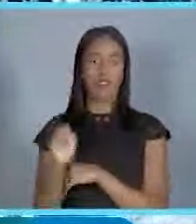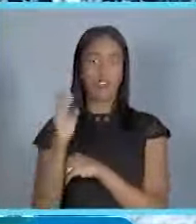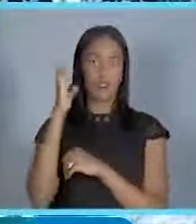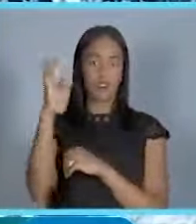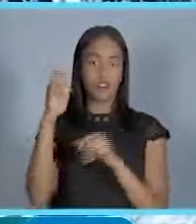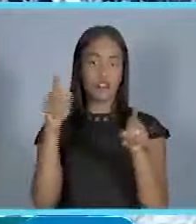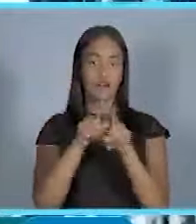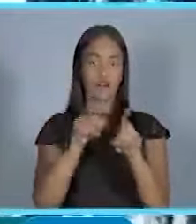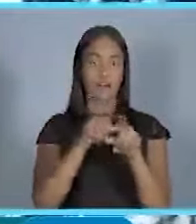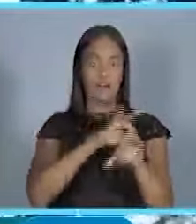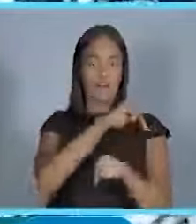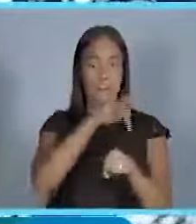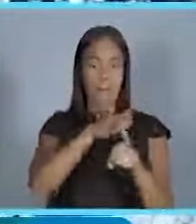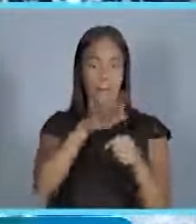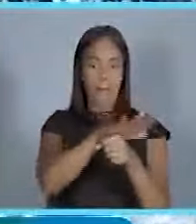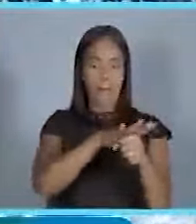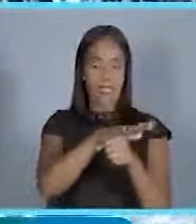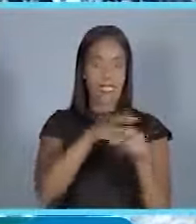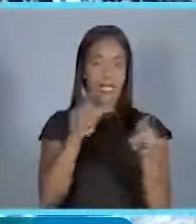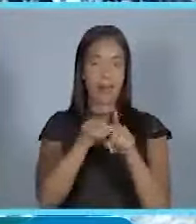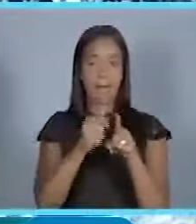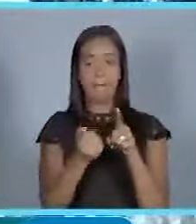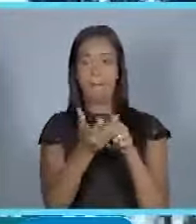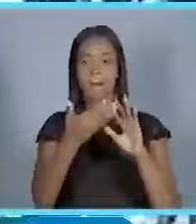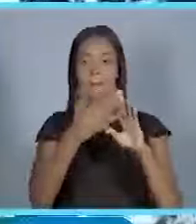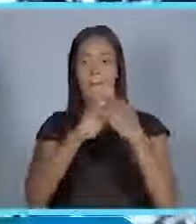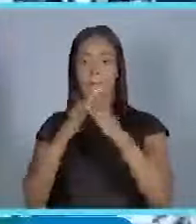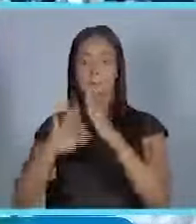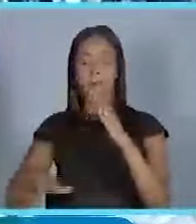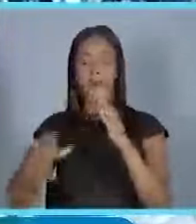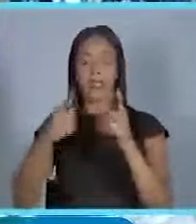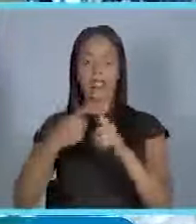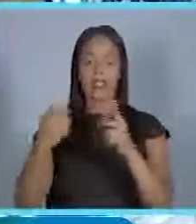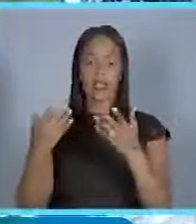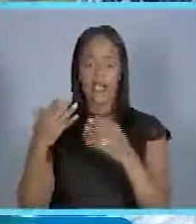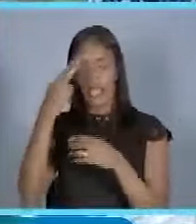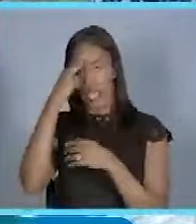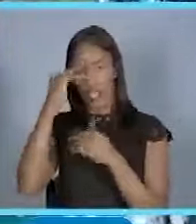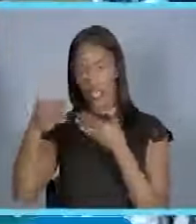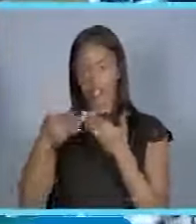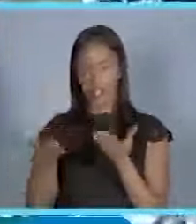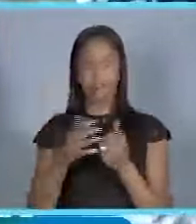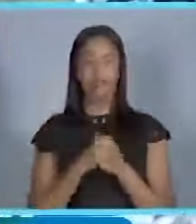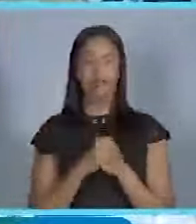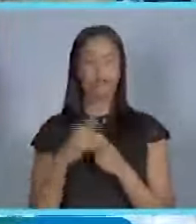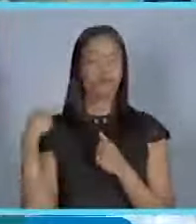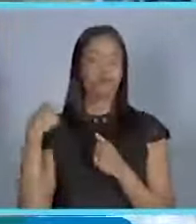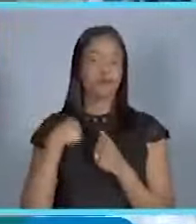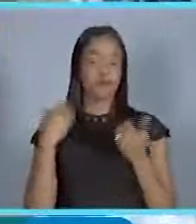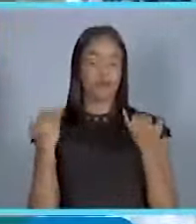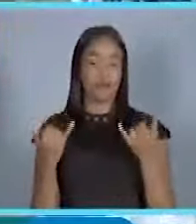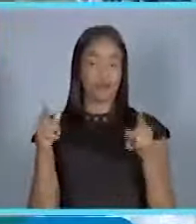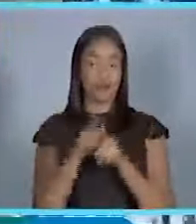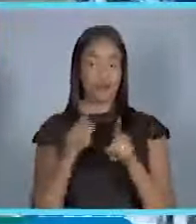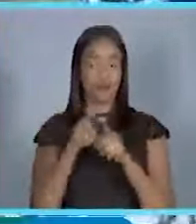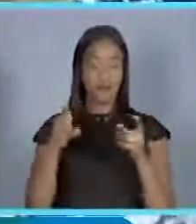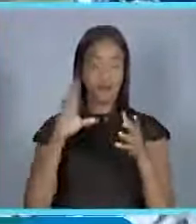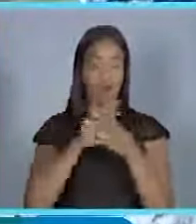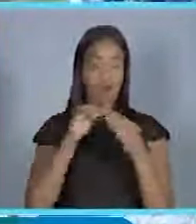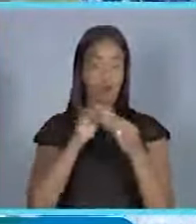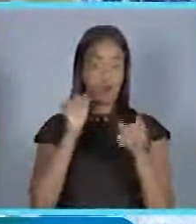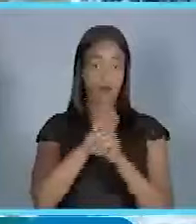también hacia la cordillera central y también algunos poblados de la zona fronteriza. Tenemos que también hay que destacar